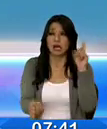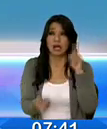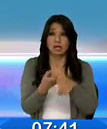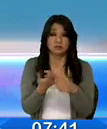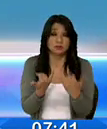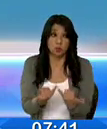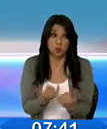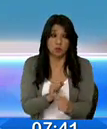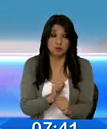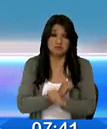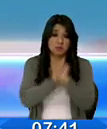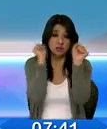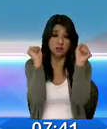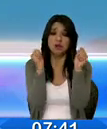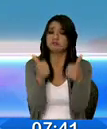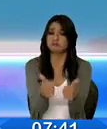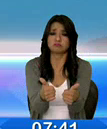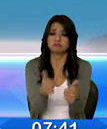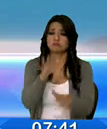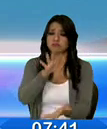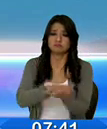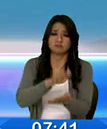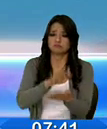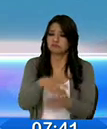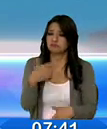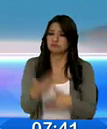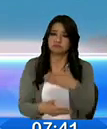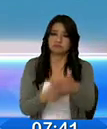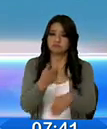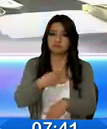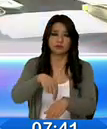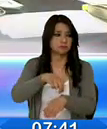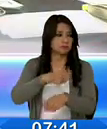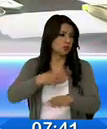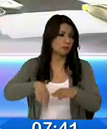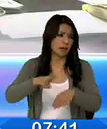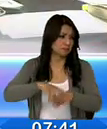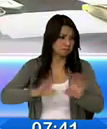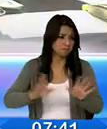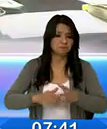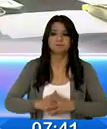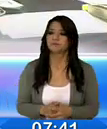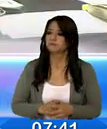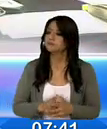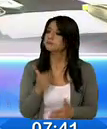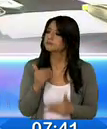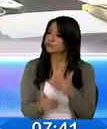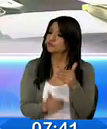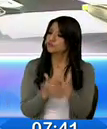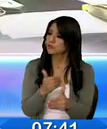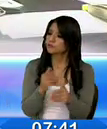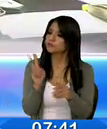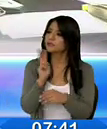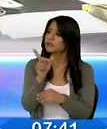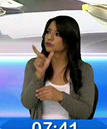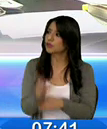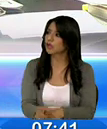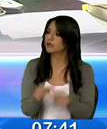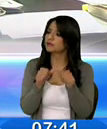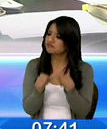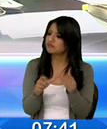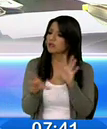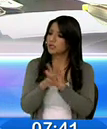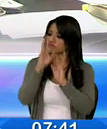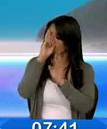horas de la mañana de hoy, ha transcurrido todo con normalidad. Dentro de este proceso de legalización de los venezolanos en